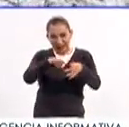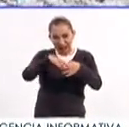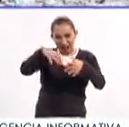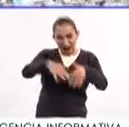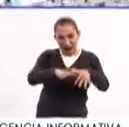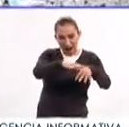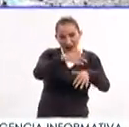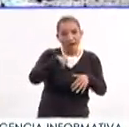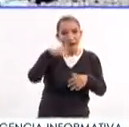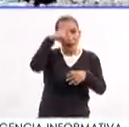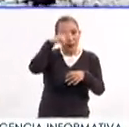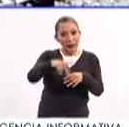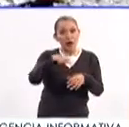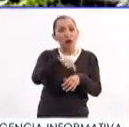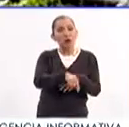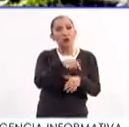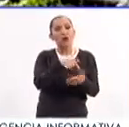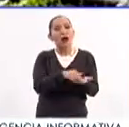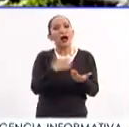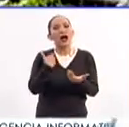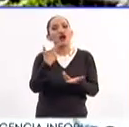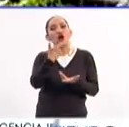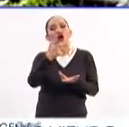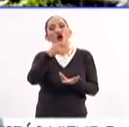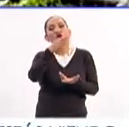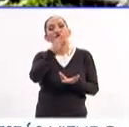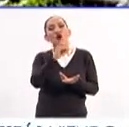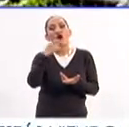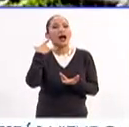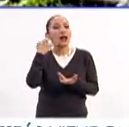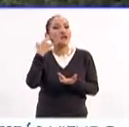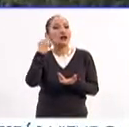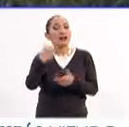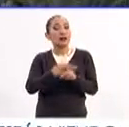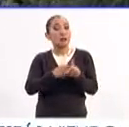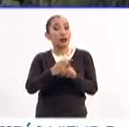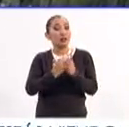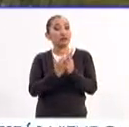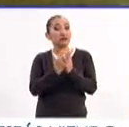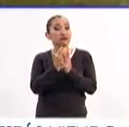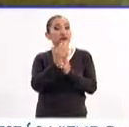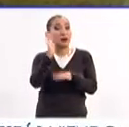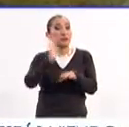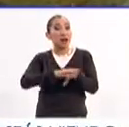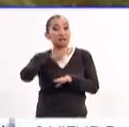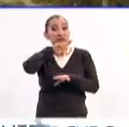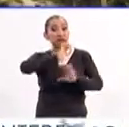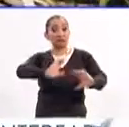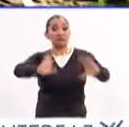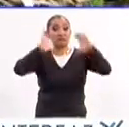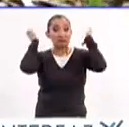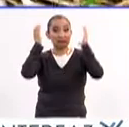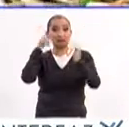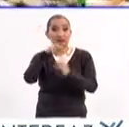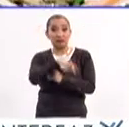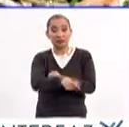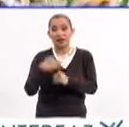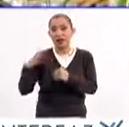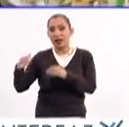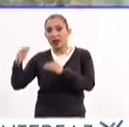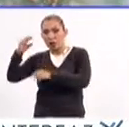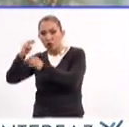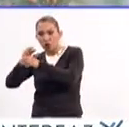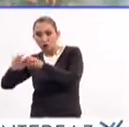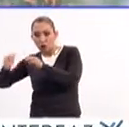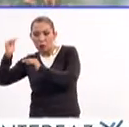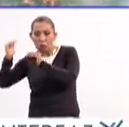México, en particular en la zona del Golfo de California, la temperatura está subiendo incluso más deprisa que el promedio global,